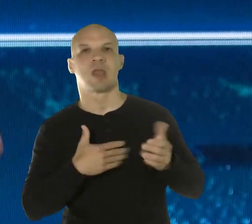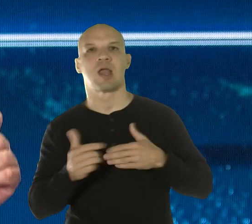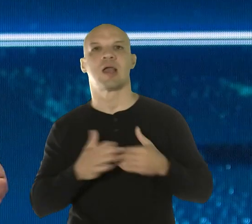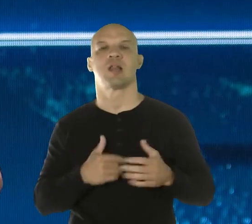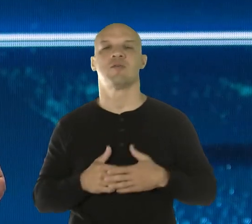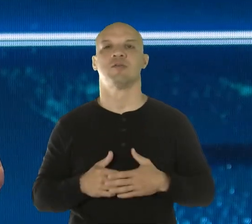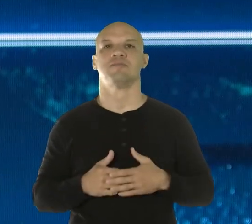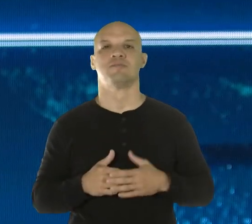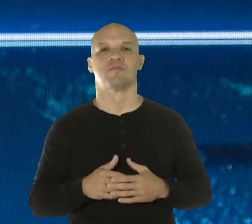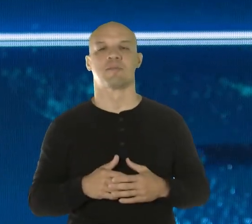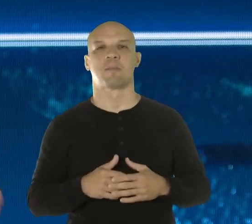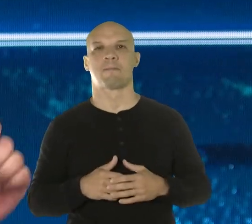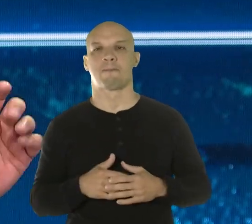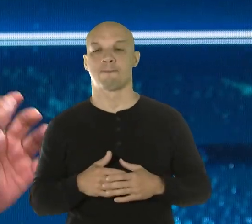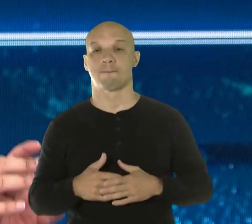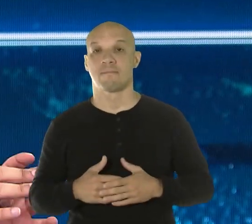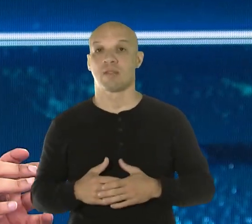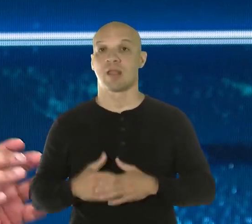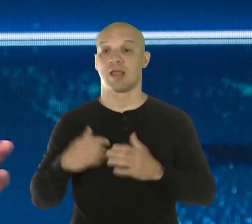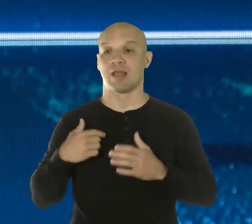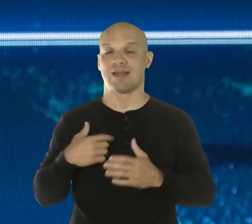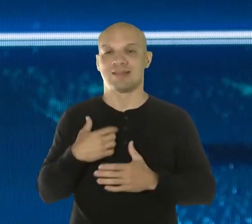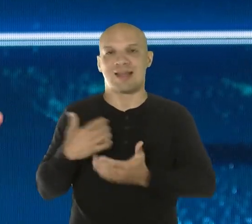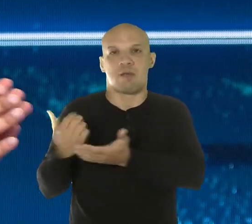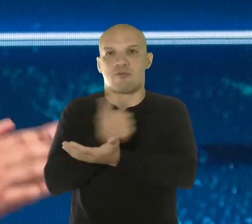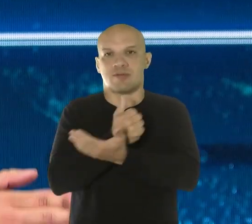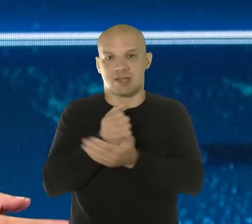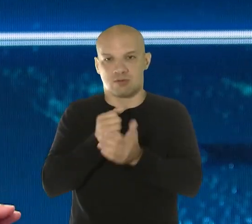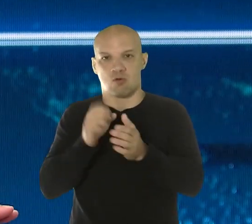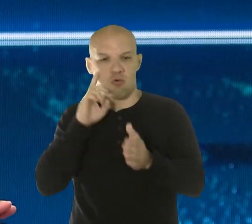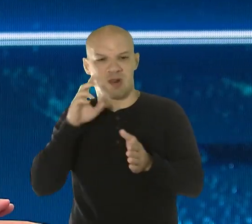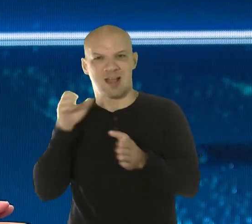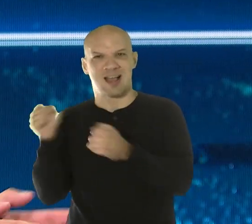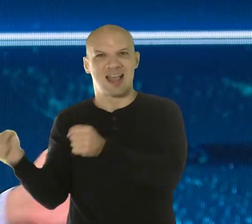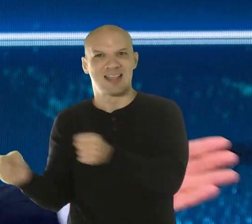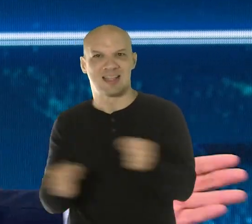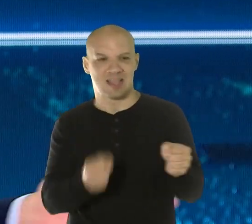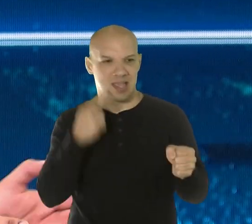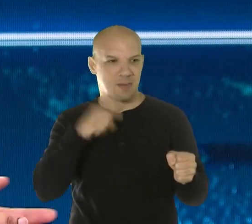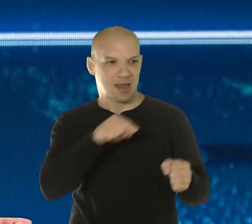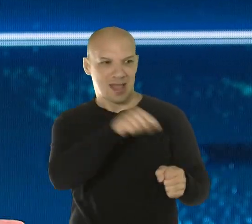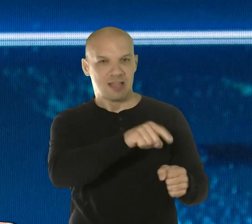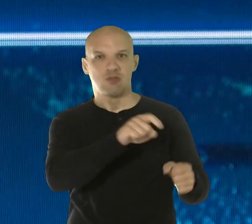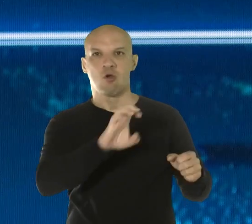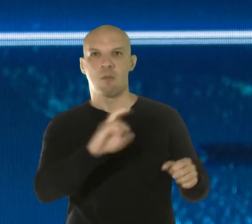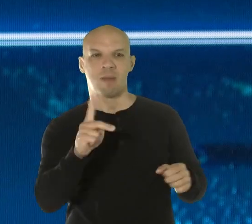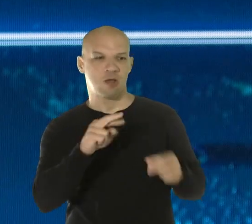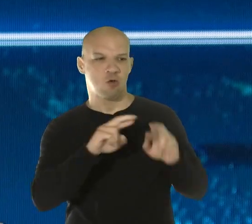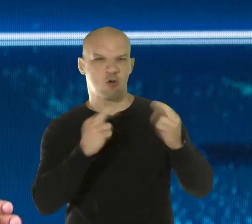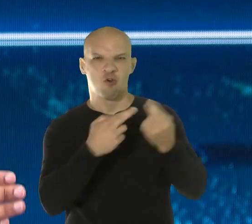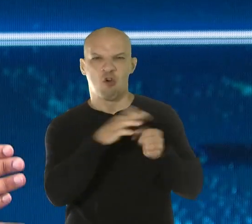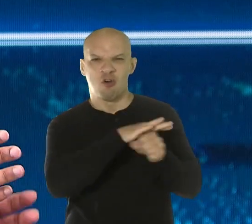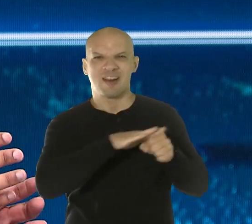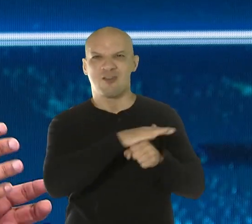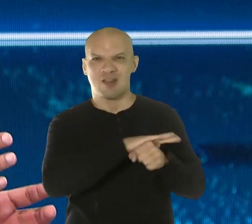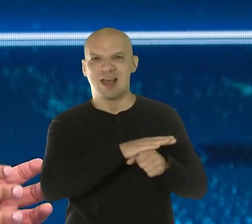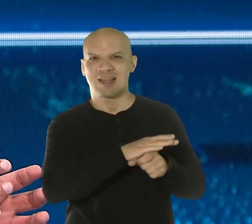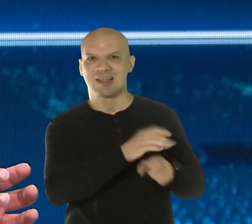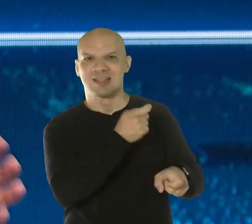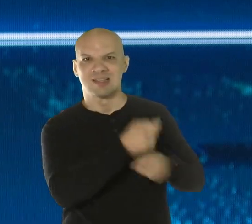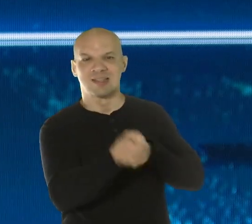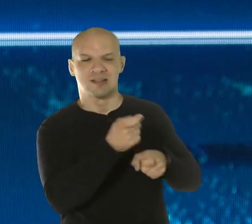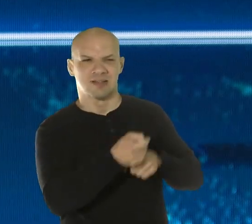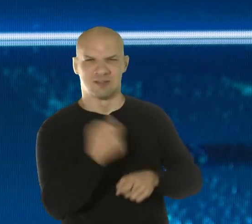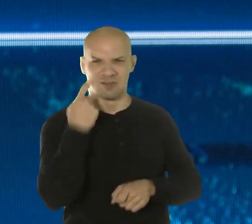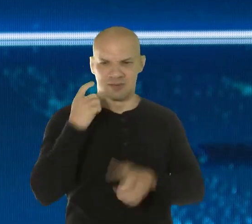gobierno una estrategia para trabajar con estos bancos regionales que se están viendo afectados. Y como tú mencionabas ahorita, Francisco, estos